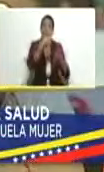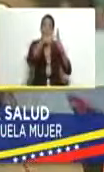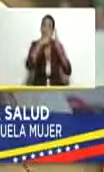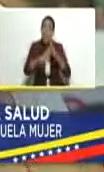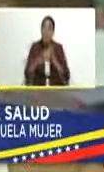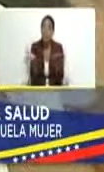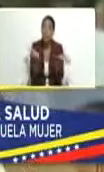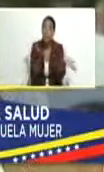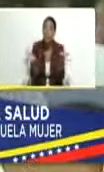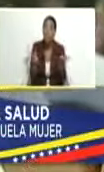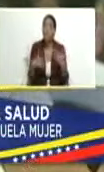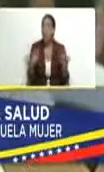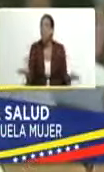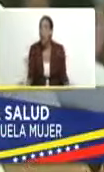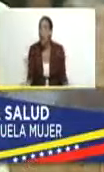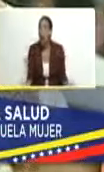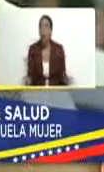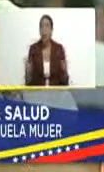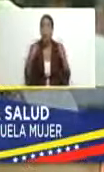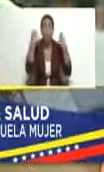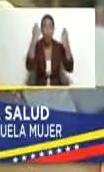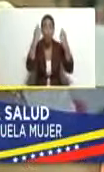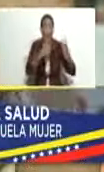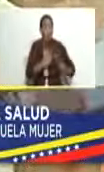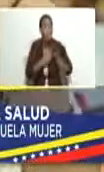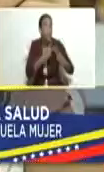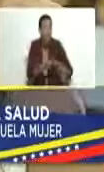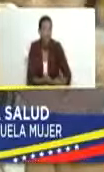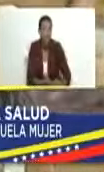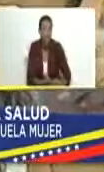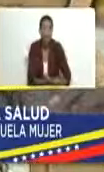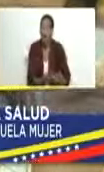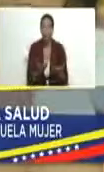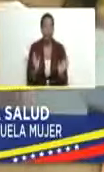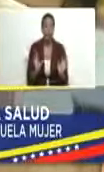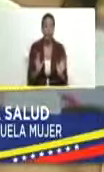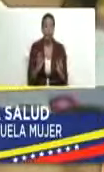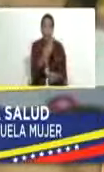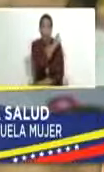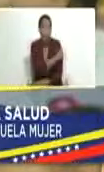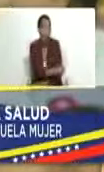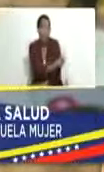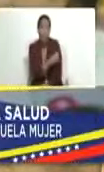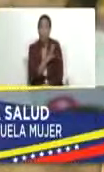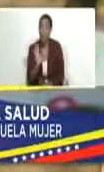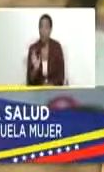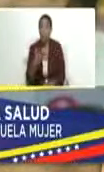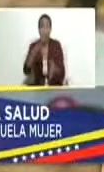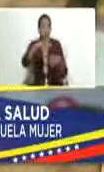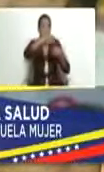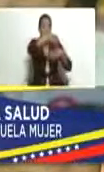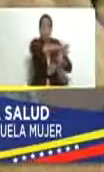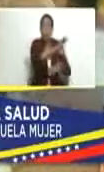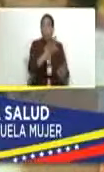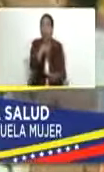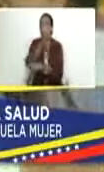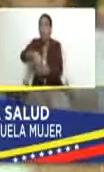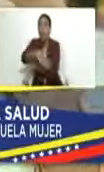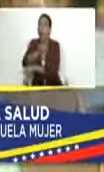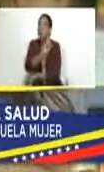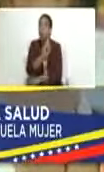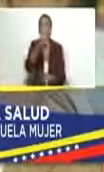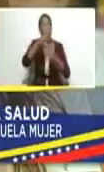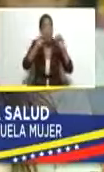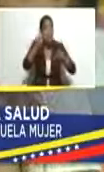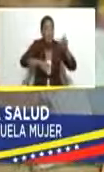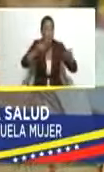diferentes servicios. Y cuando digo que las jornadas son voluntarias es porque no estamos dejando el hospital ni estamos dejando el ambulatorio solo, sino que todas las